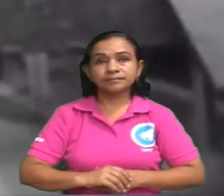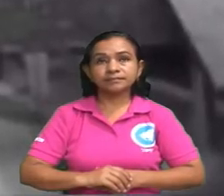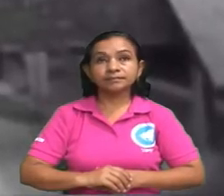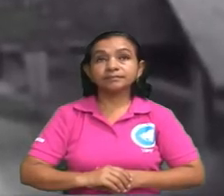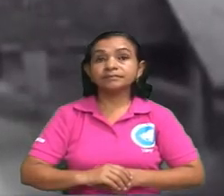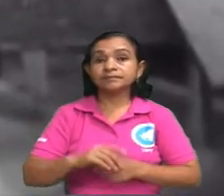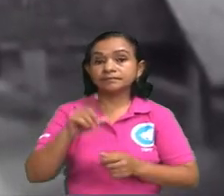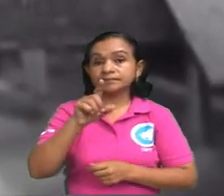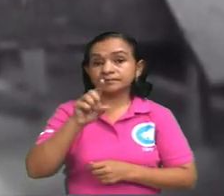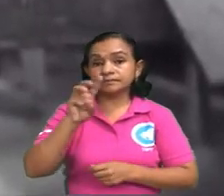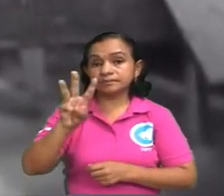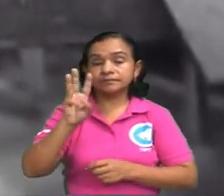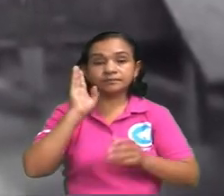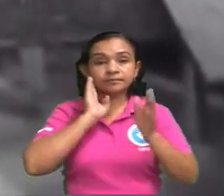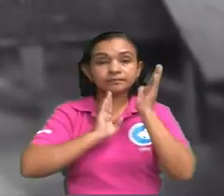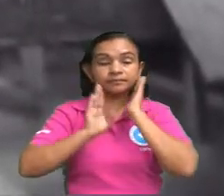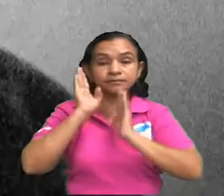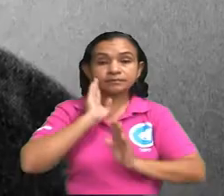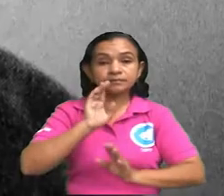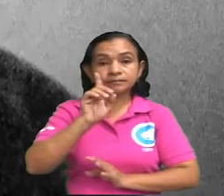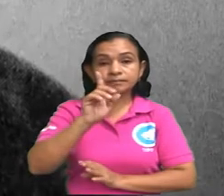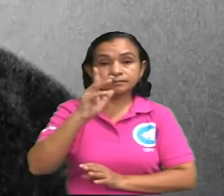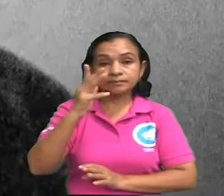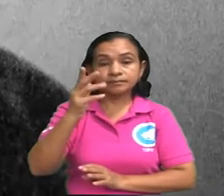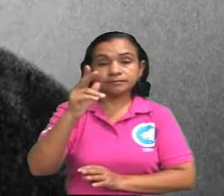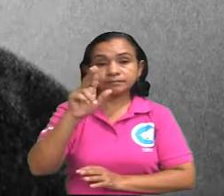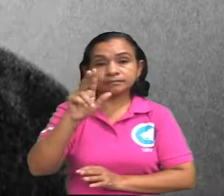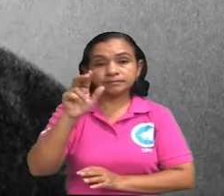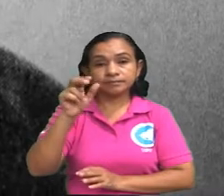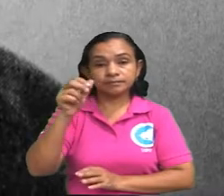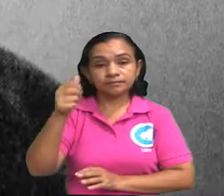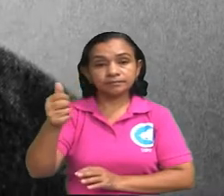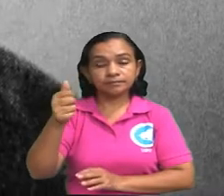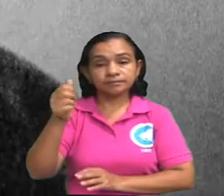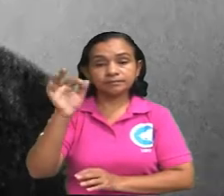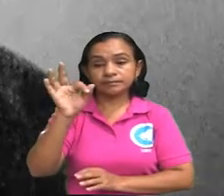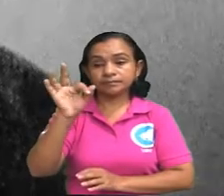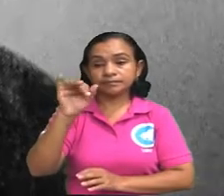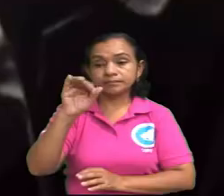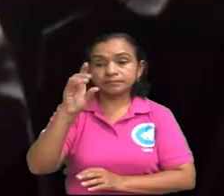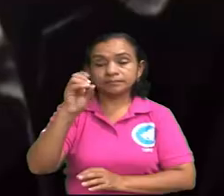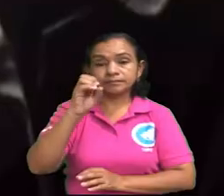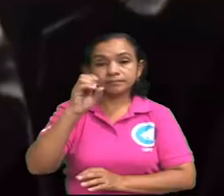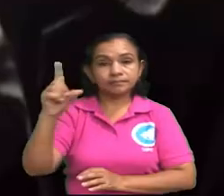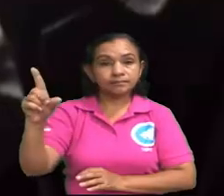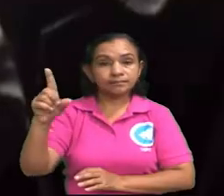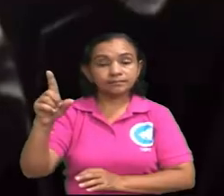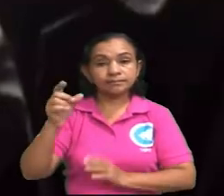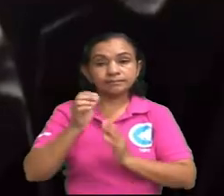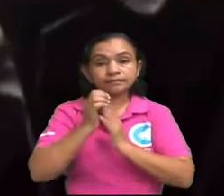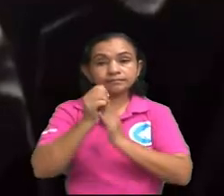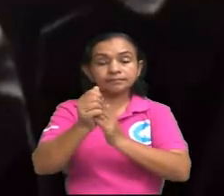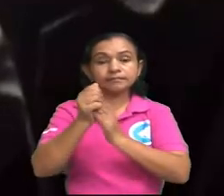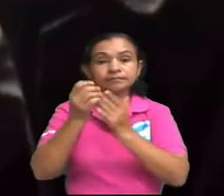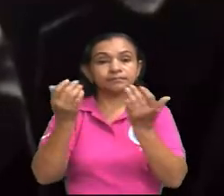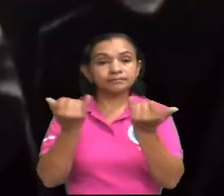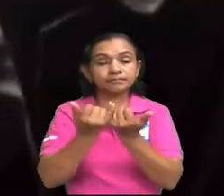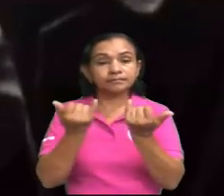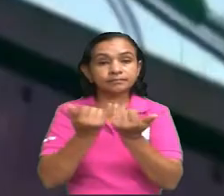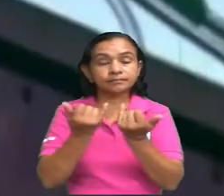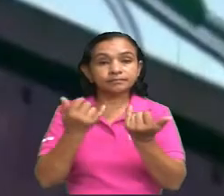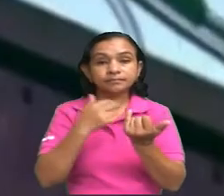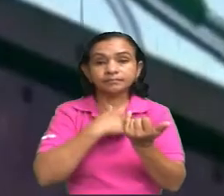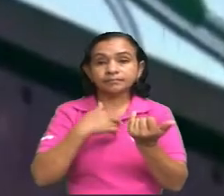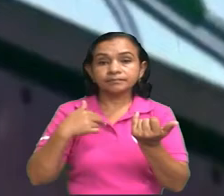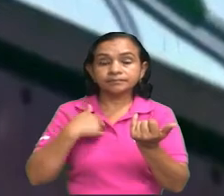Un 13 de agosto de 1926 nace en Virán, Cuba, el comandante Fidel Castro Ruz, líder de la Revolución Cubana, un